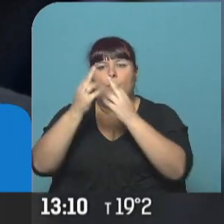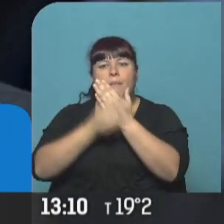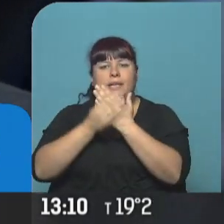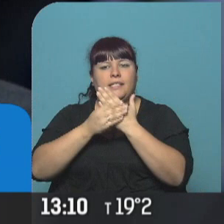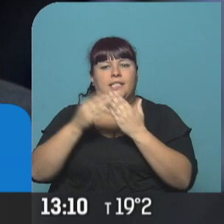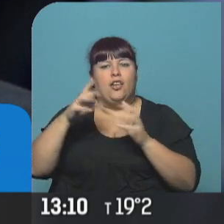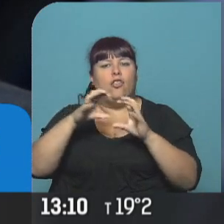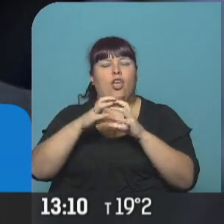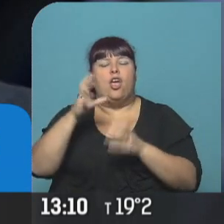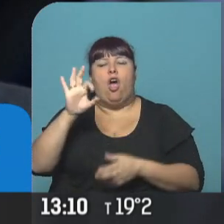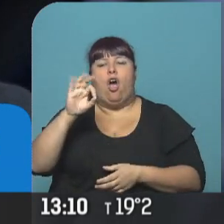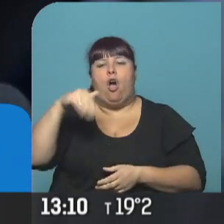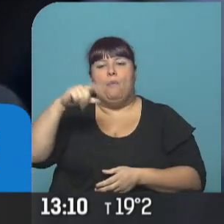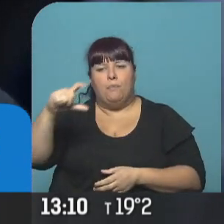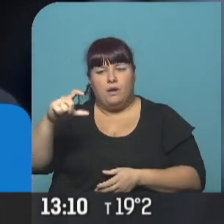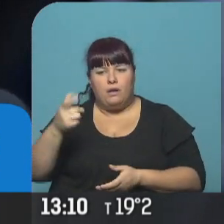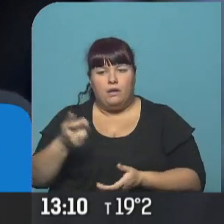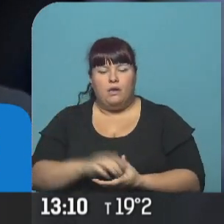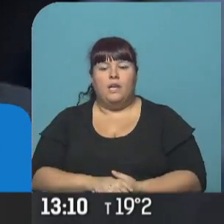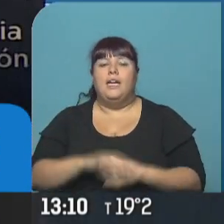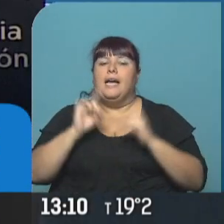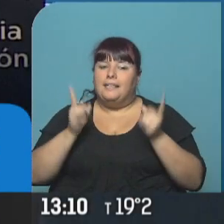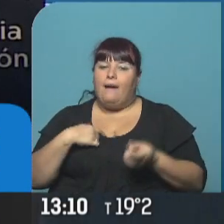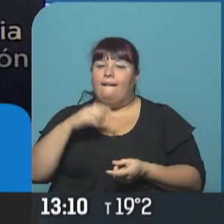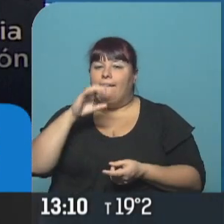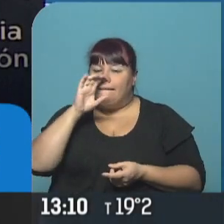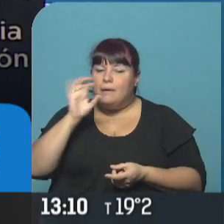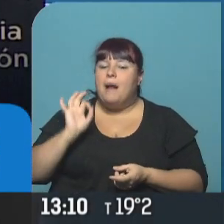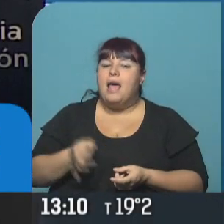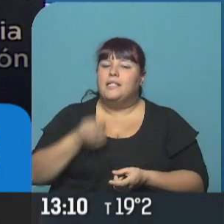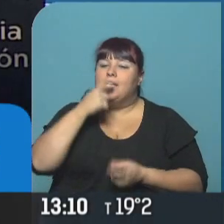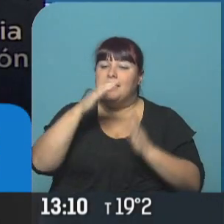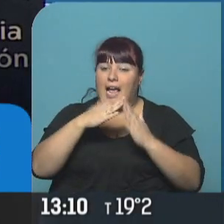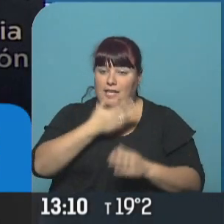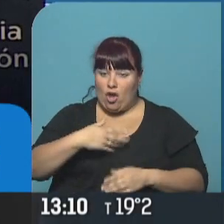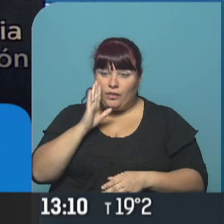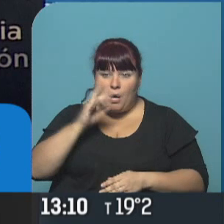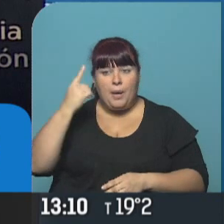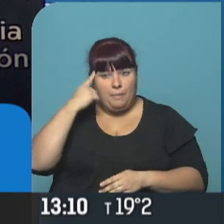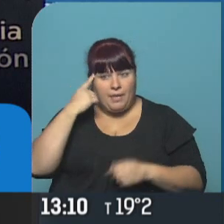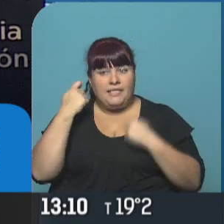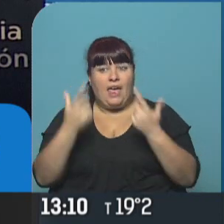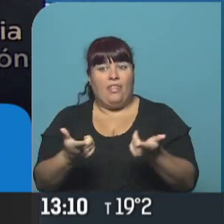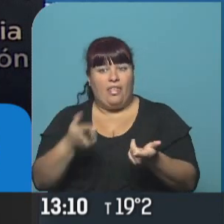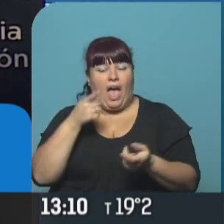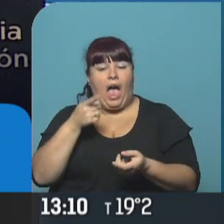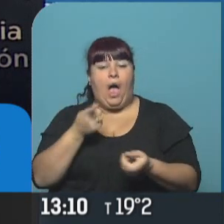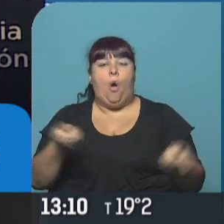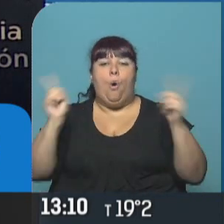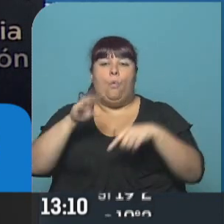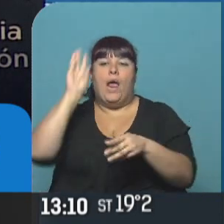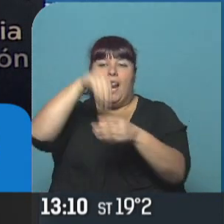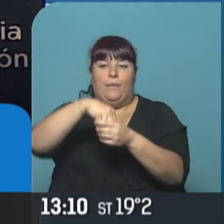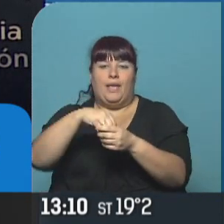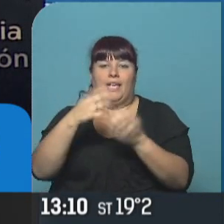de la Organización Mundial del Comercio. También nos interesa conocer si la Casa Blanca piensa otorgar al país el reingreso al